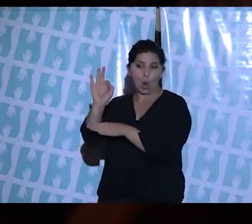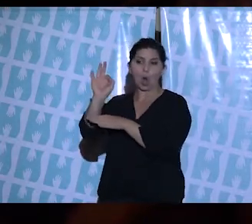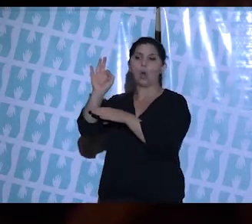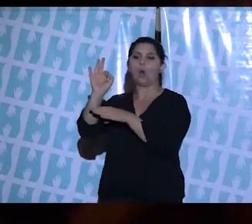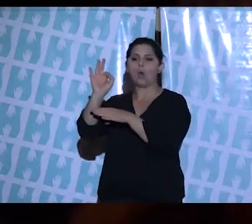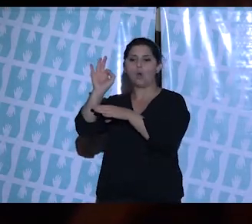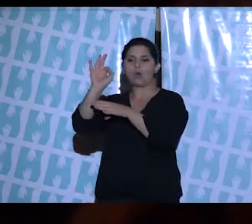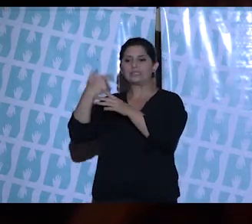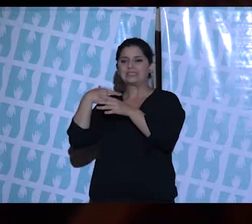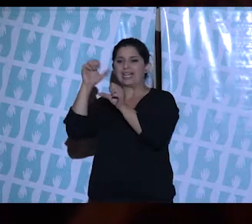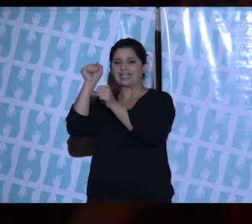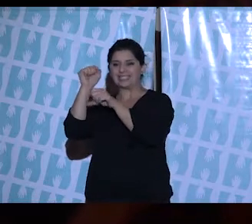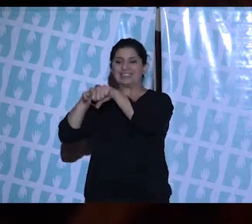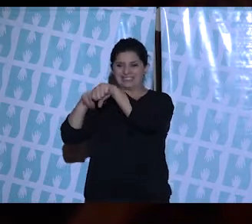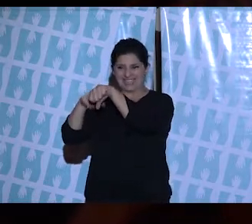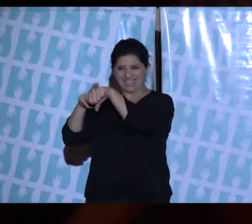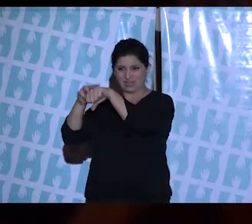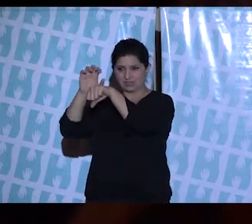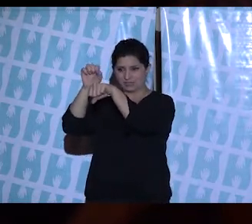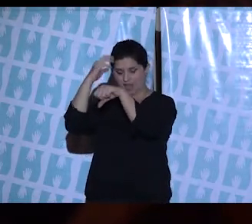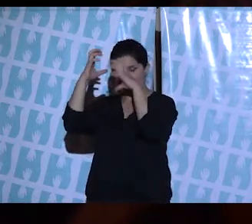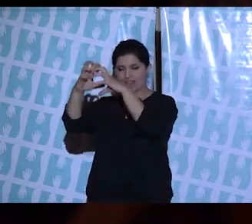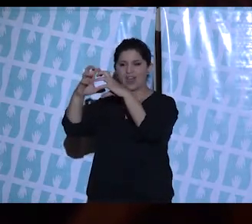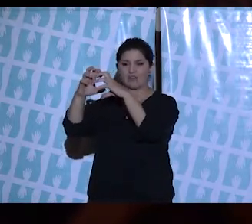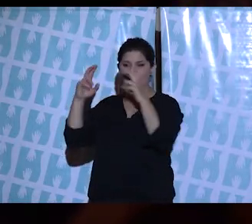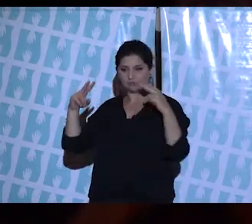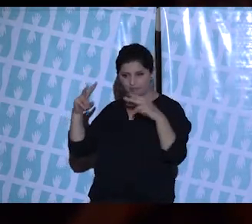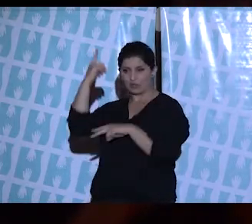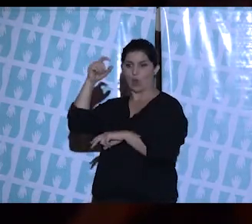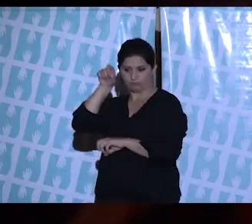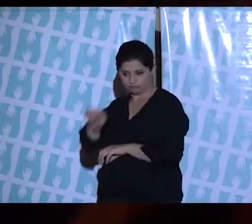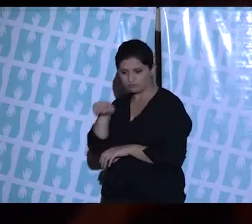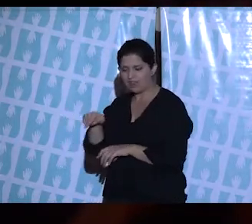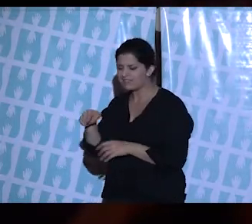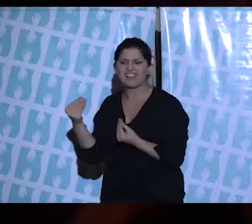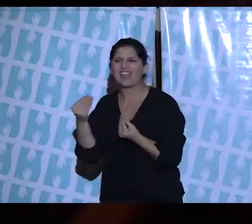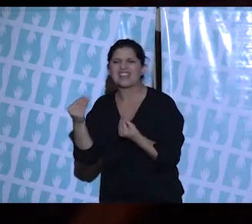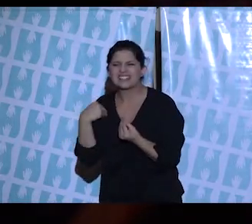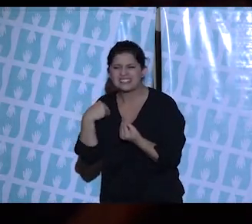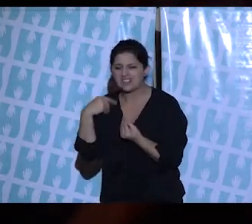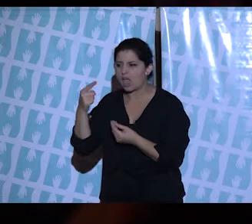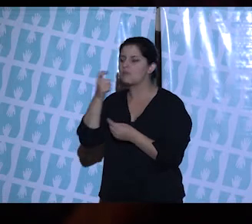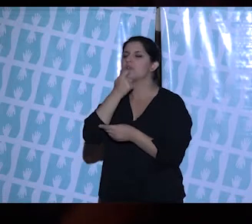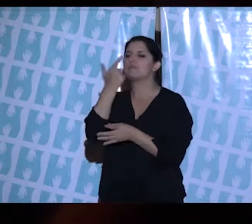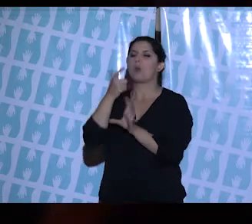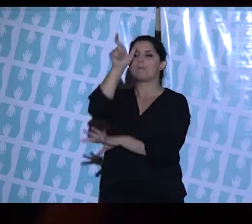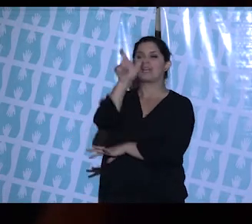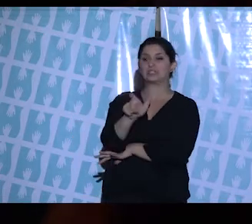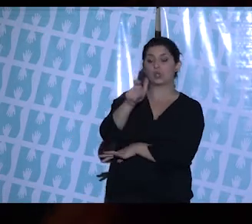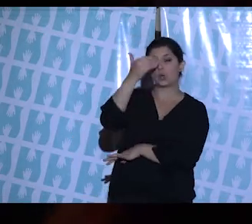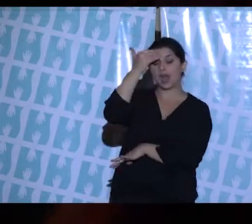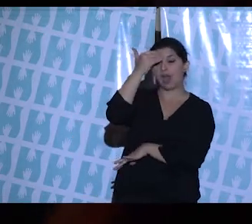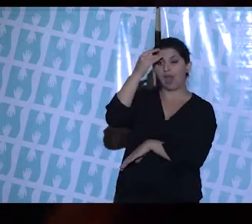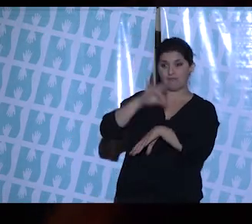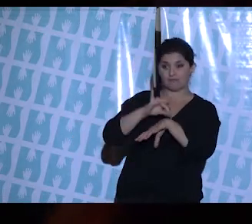auspiciado por la Sociedad Británica de Parkinson. ¿Qué es ese banco de cerebros? Es un lugar donde una persona que padece